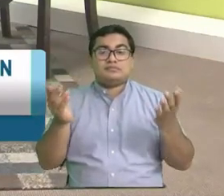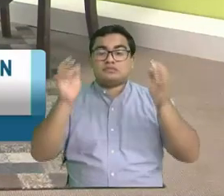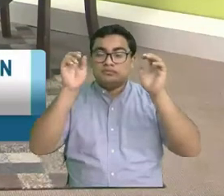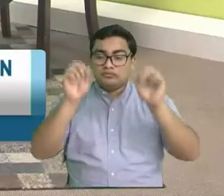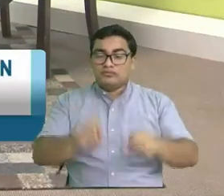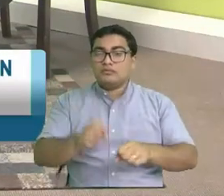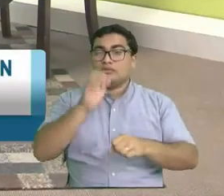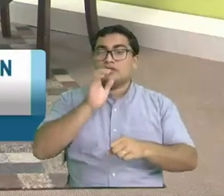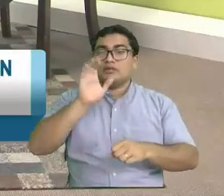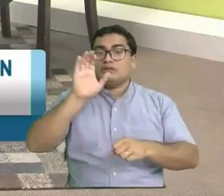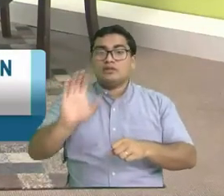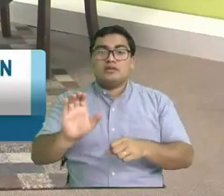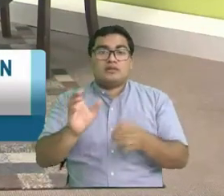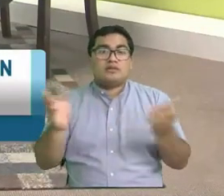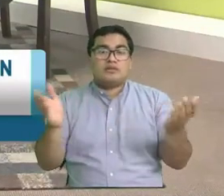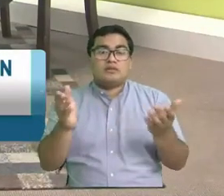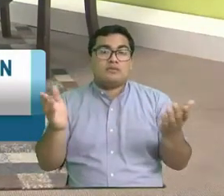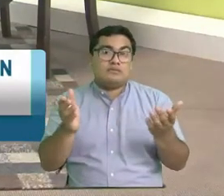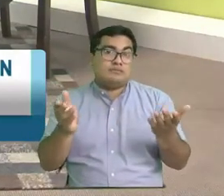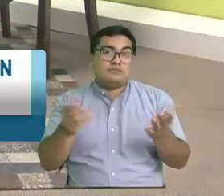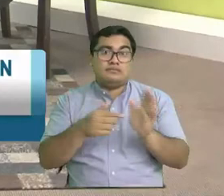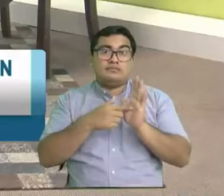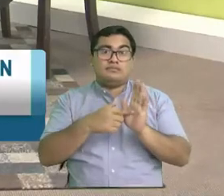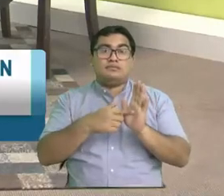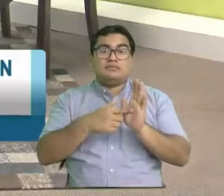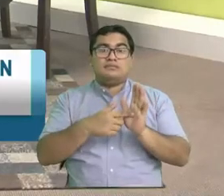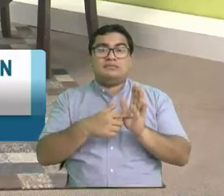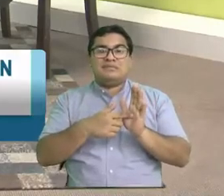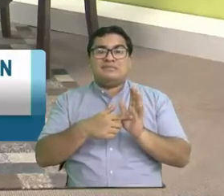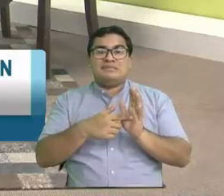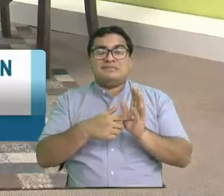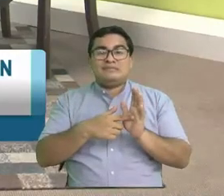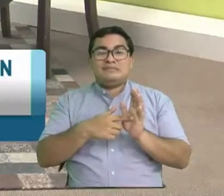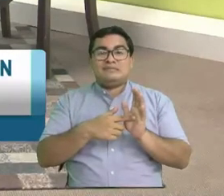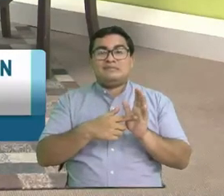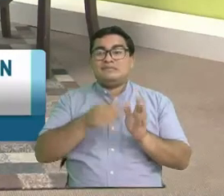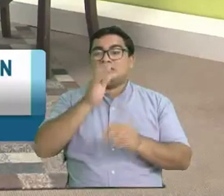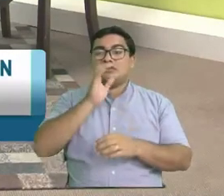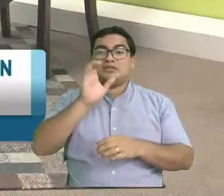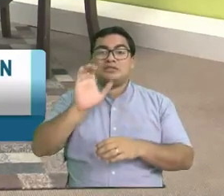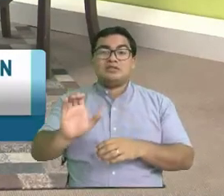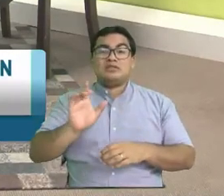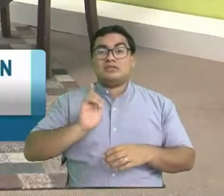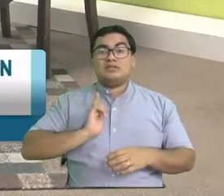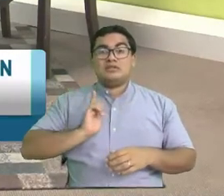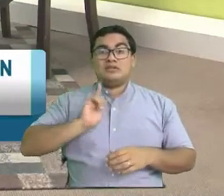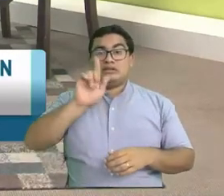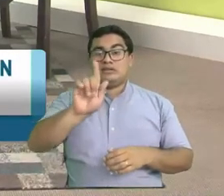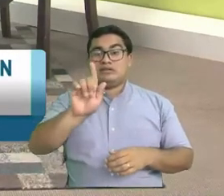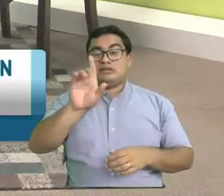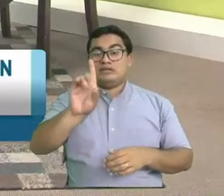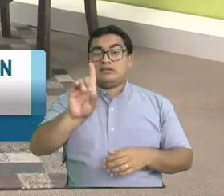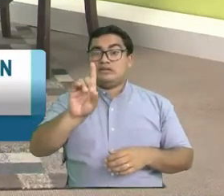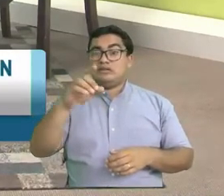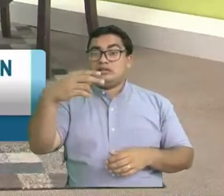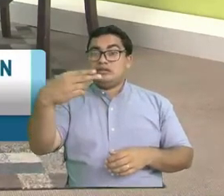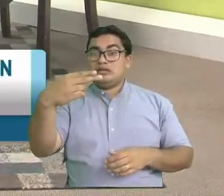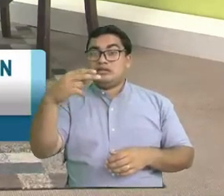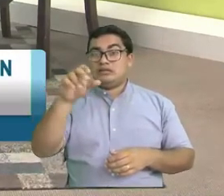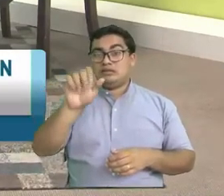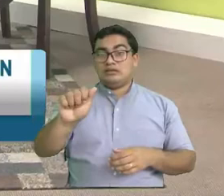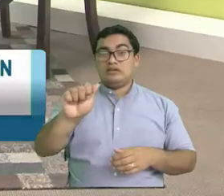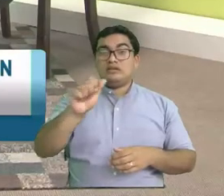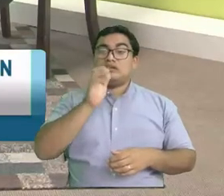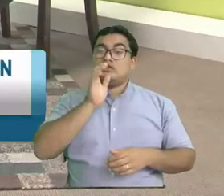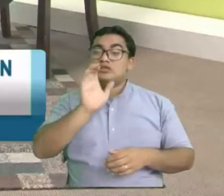niño está disociado del ambiente donde está. Porque esos son los dos tipos. Los niños que tienen TDAH pueden ser hiperactivos o pueden ser niños